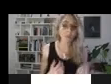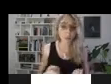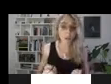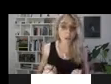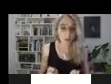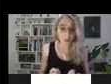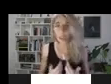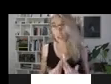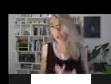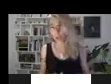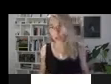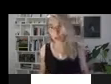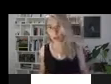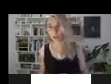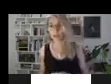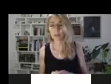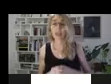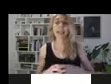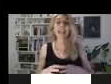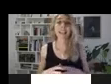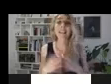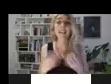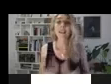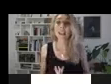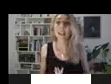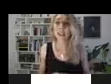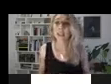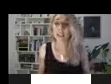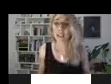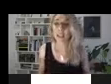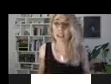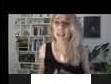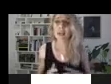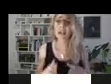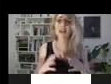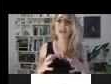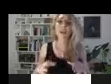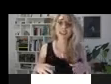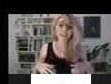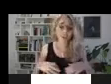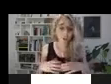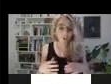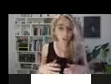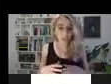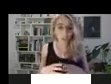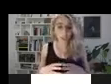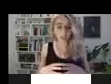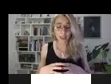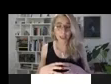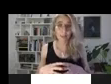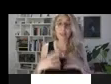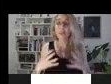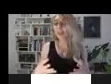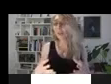signos pictóricos y lingüísticos. De esta manera, Isabel Groh nos introduce